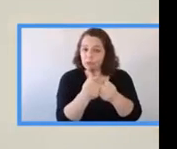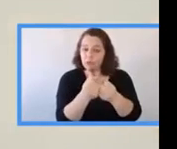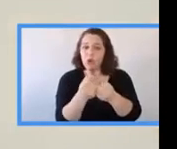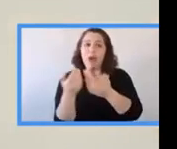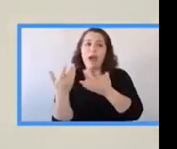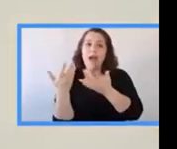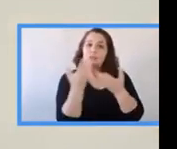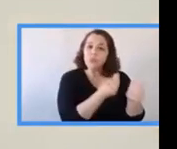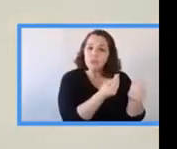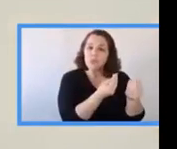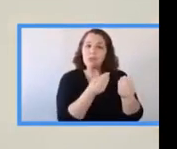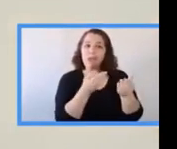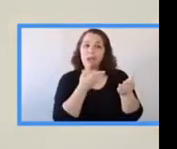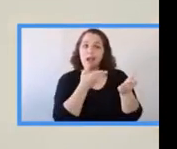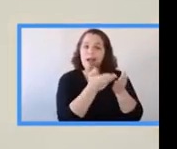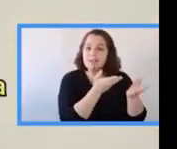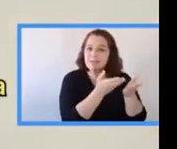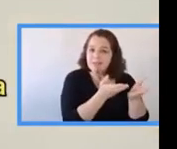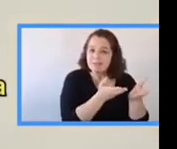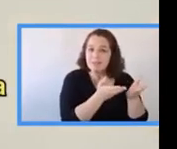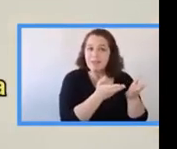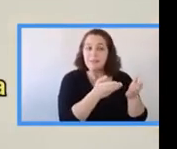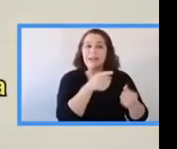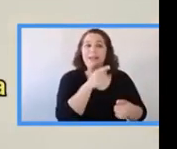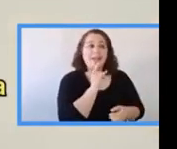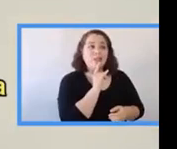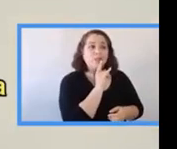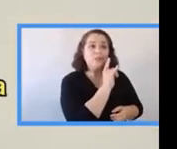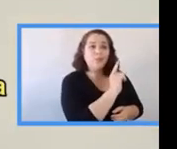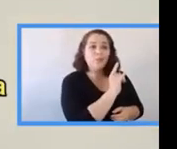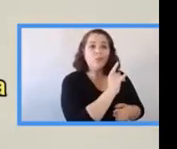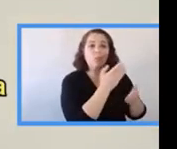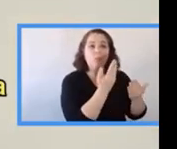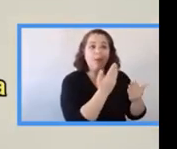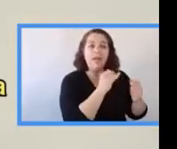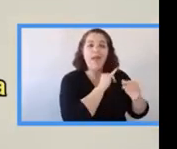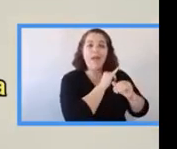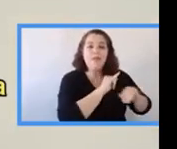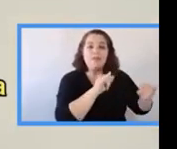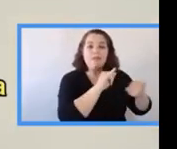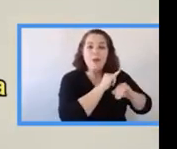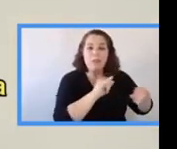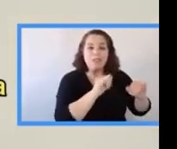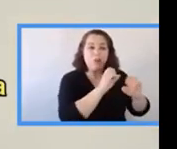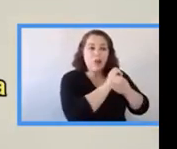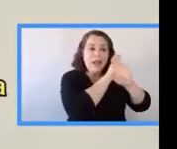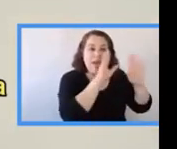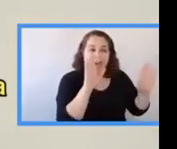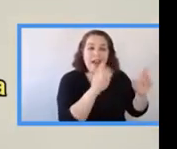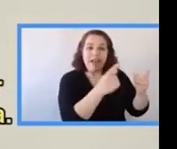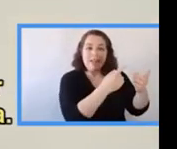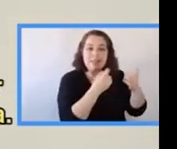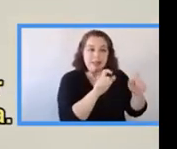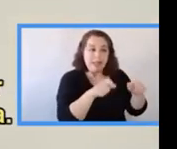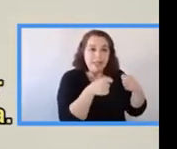la ayuda, la asiste para que esa persona pueda contar con la información necesaria, clara